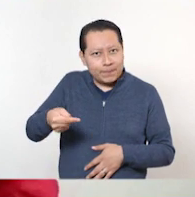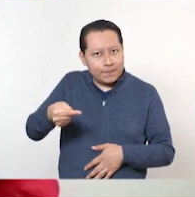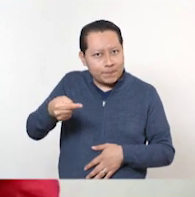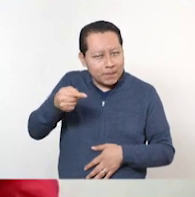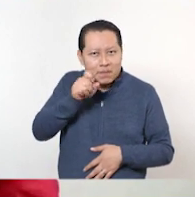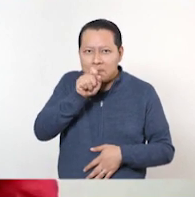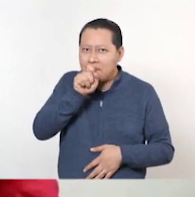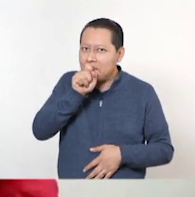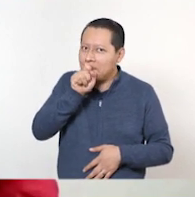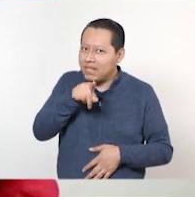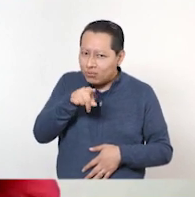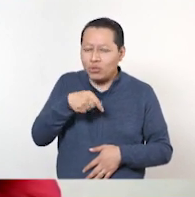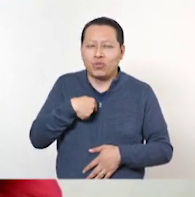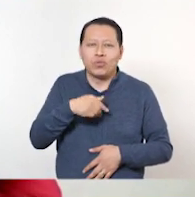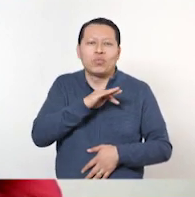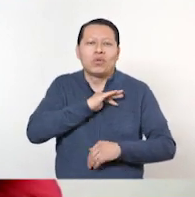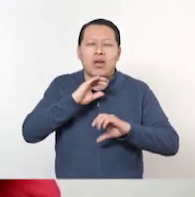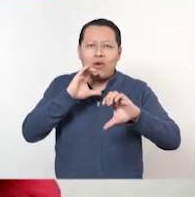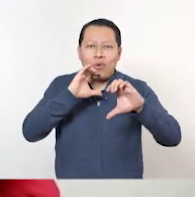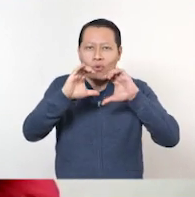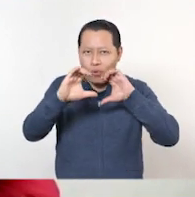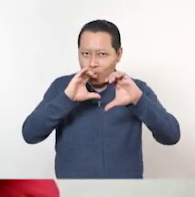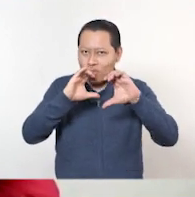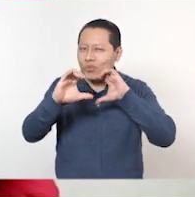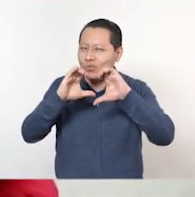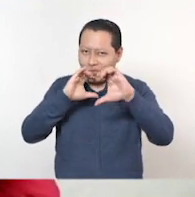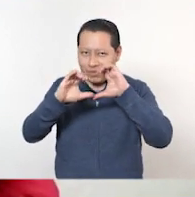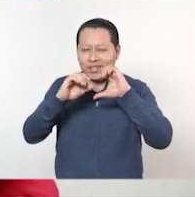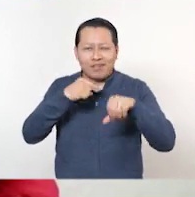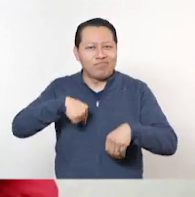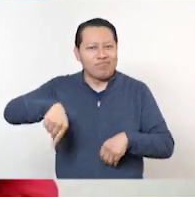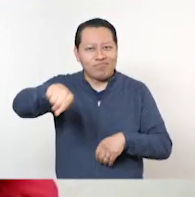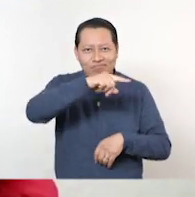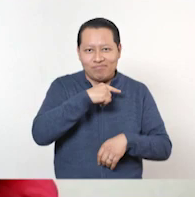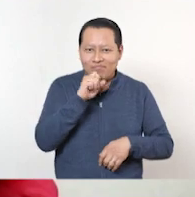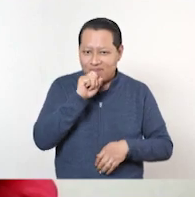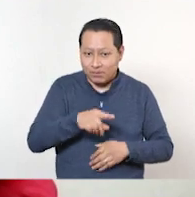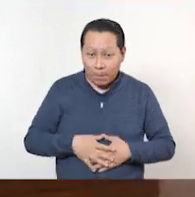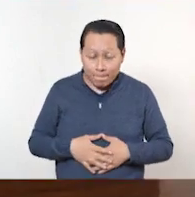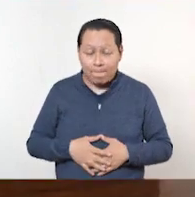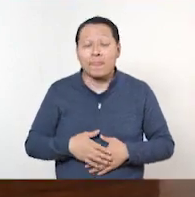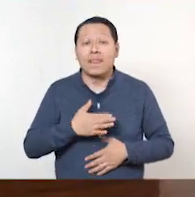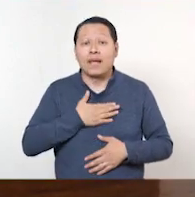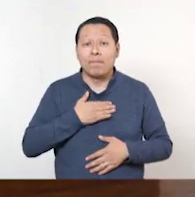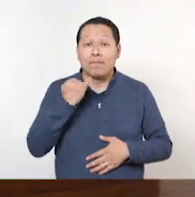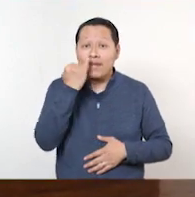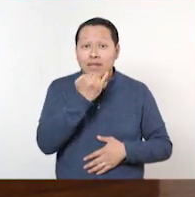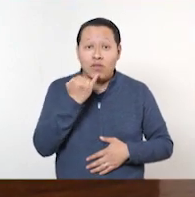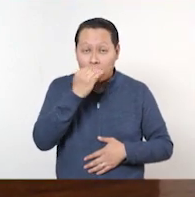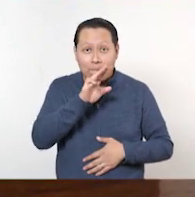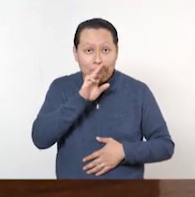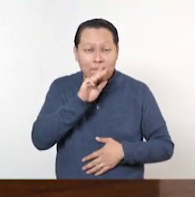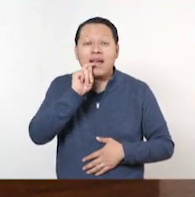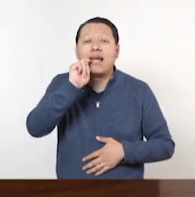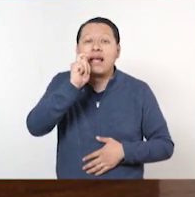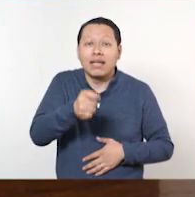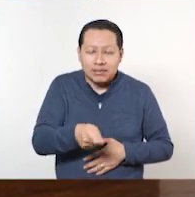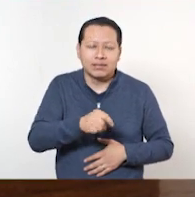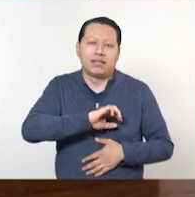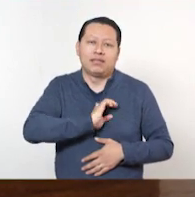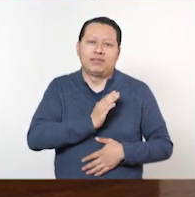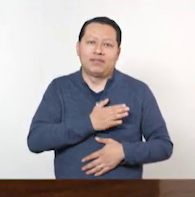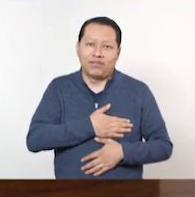crecí y con la que me puedo comunicar con los que me rodean. Mi lengua materna es